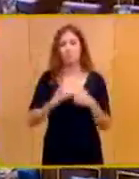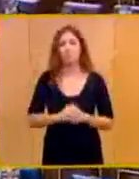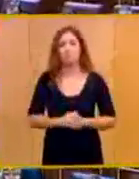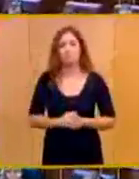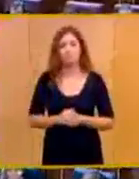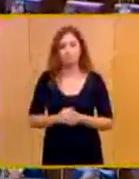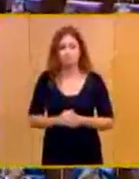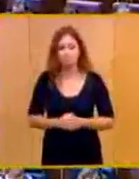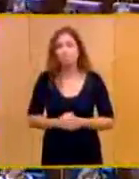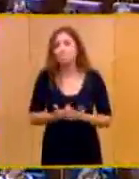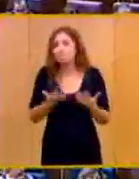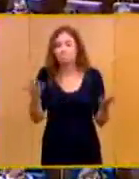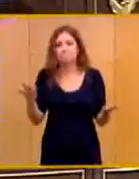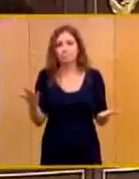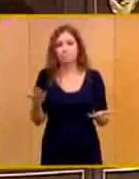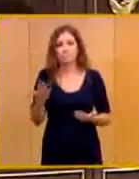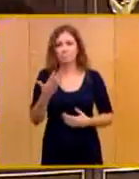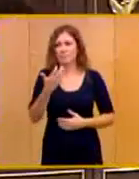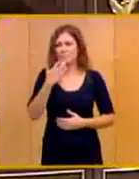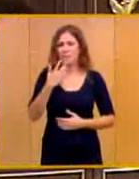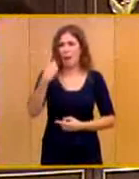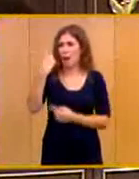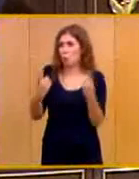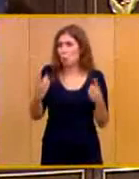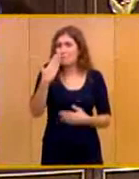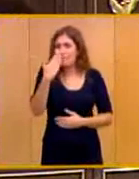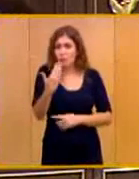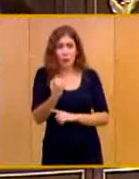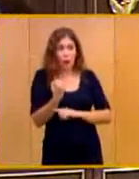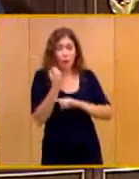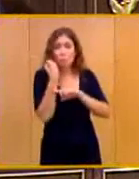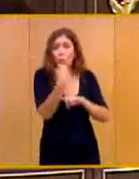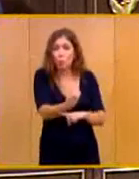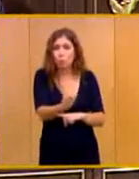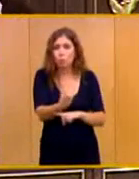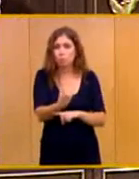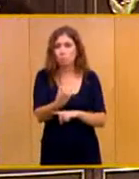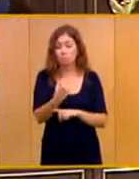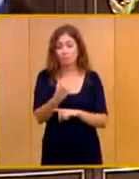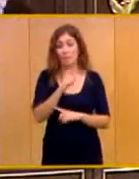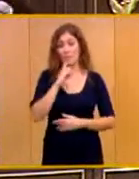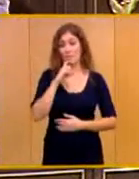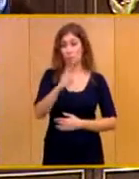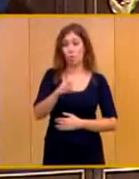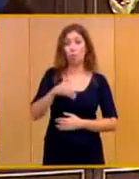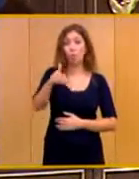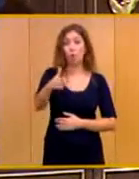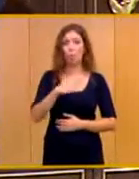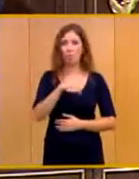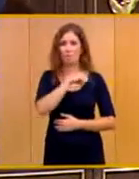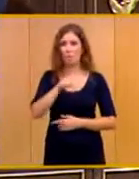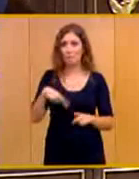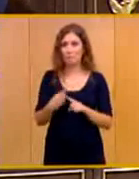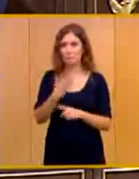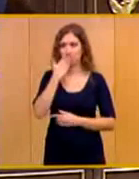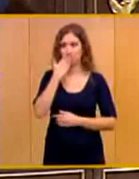cualquiera que le preste un apoyo sincero, cualquiera que se lo preste, se expone a quedarse solo y en ridículo en